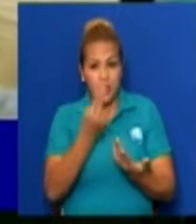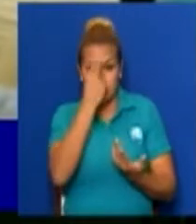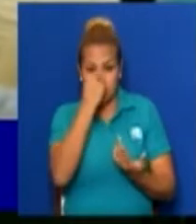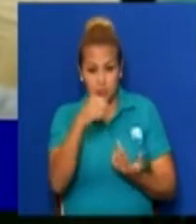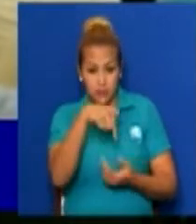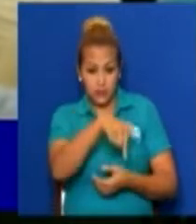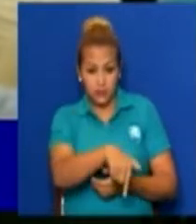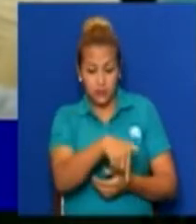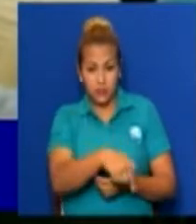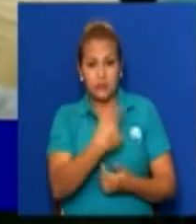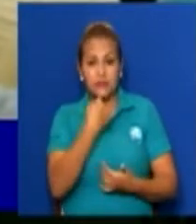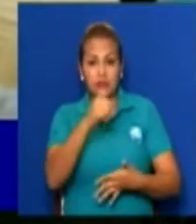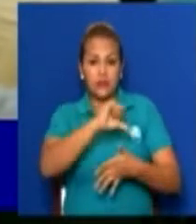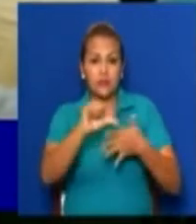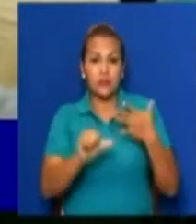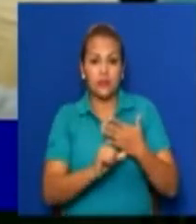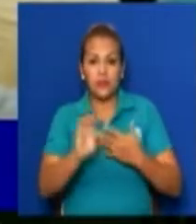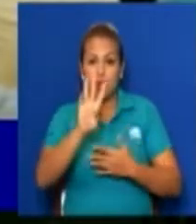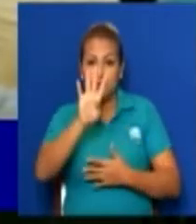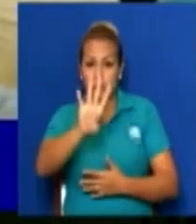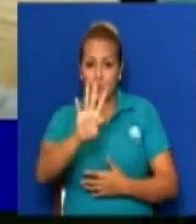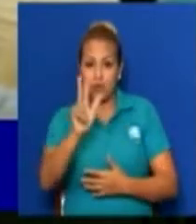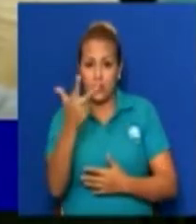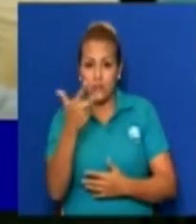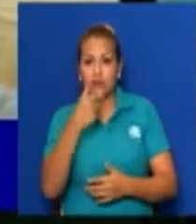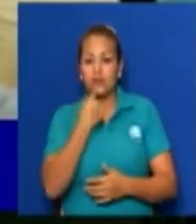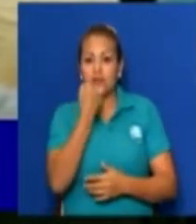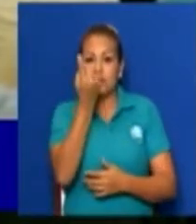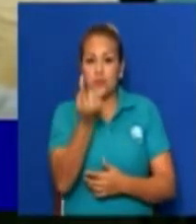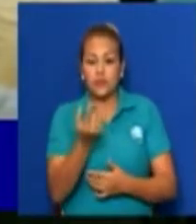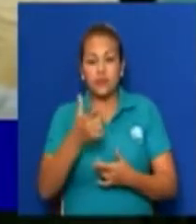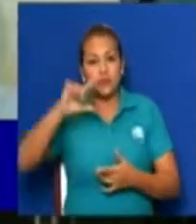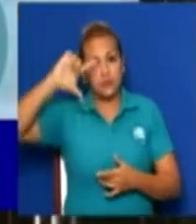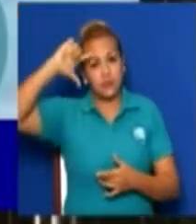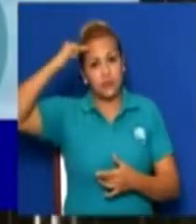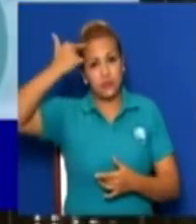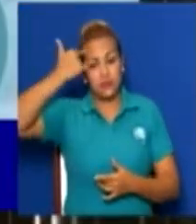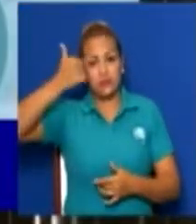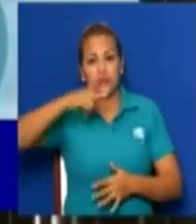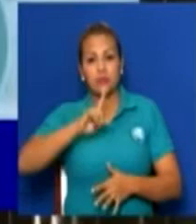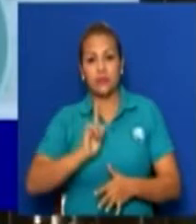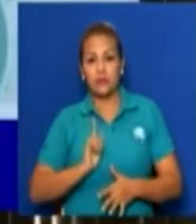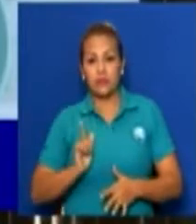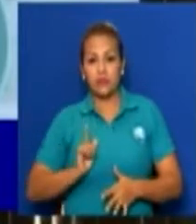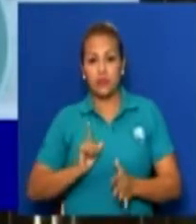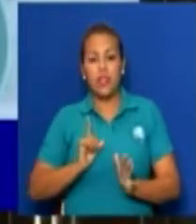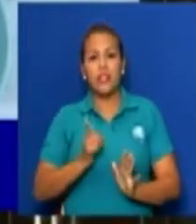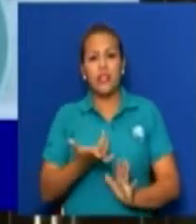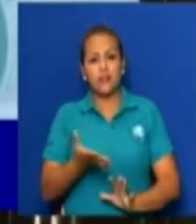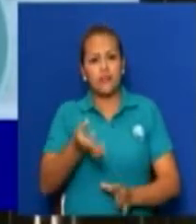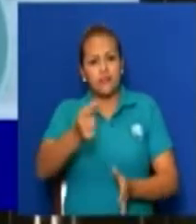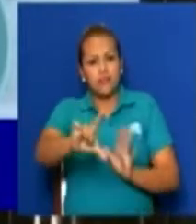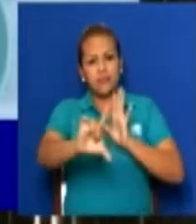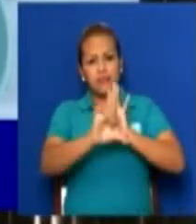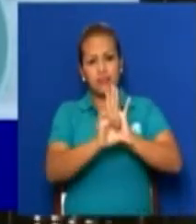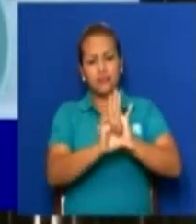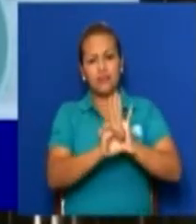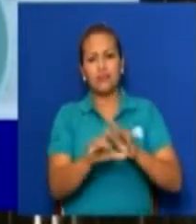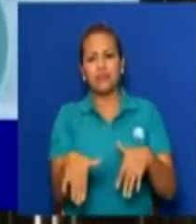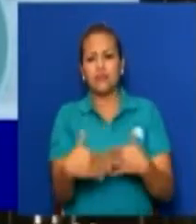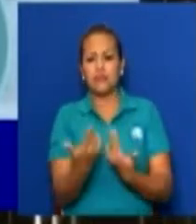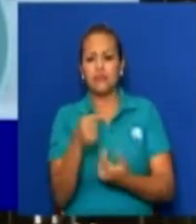su artículo 48 que el Estado tiene la obligación de